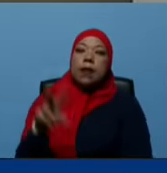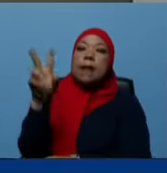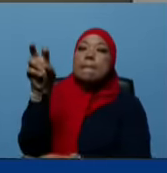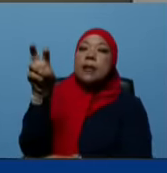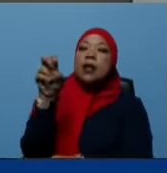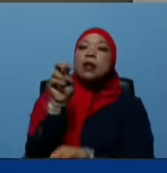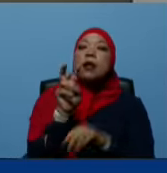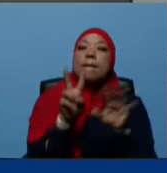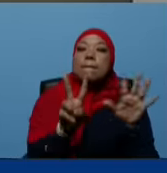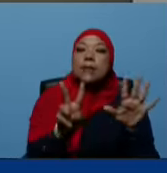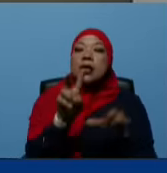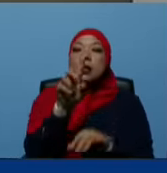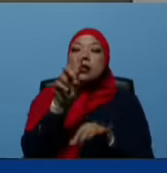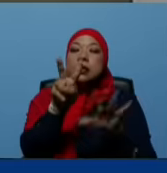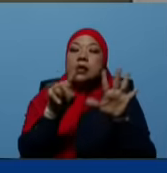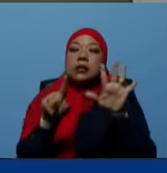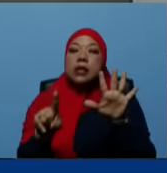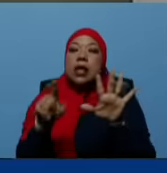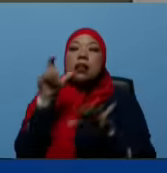26 de julio,